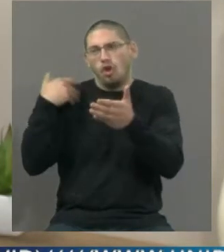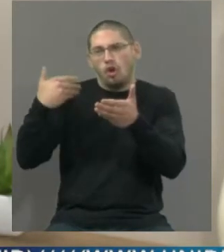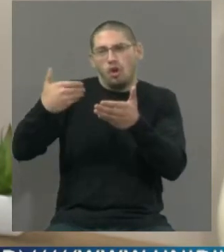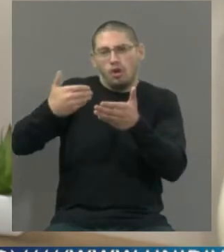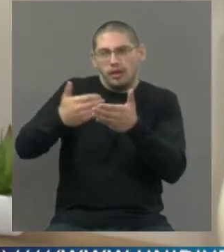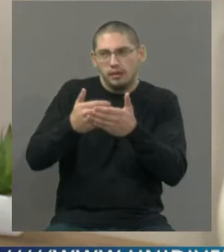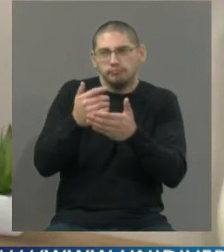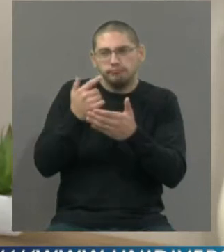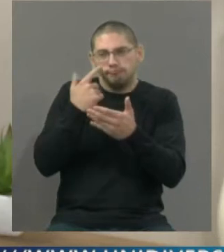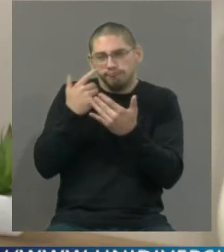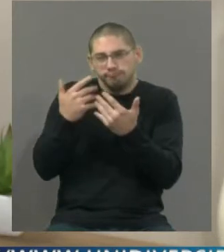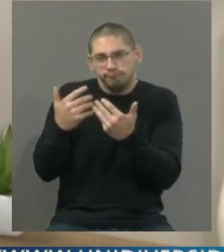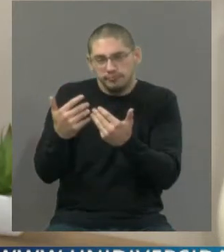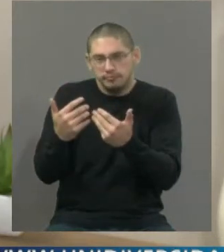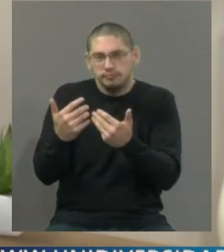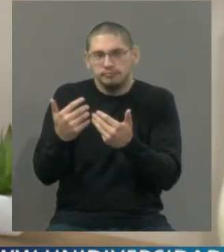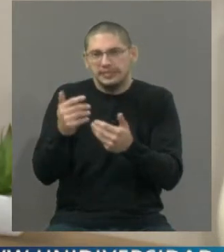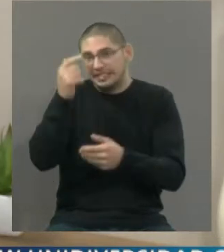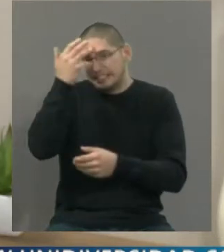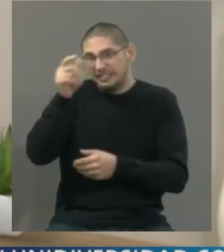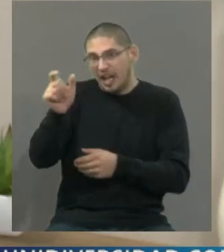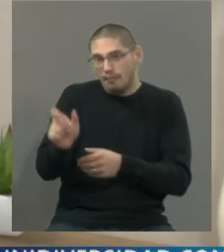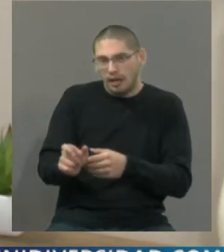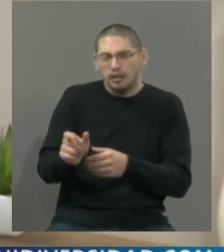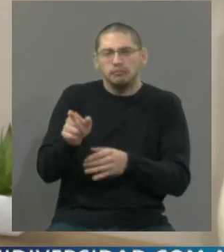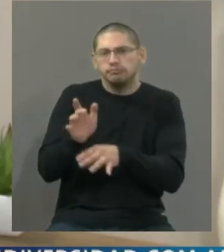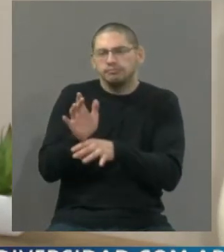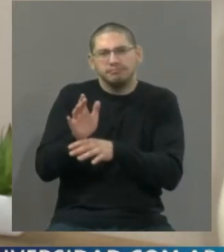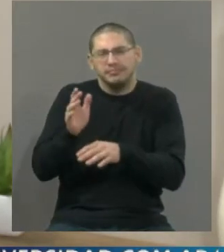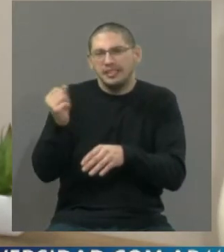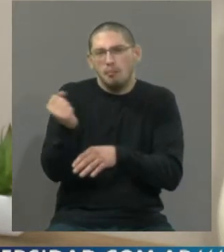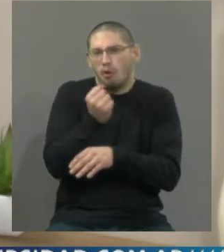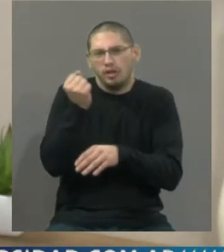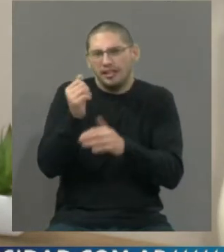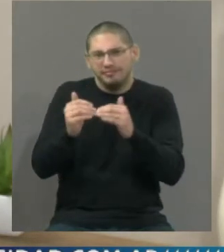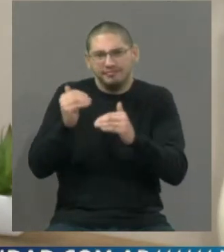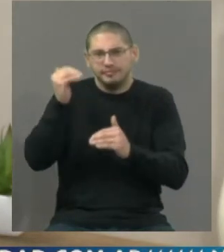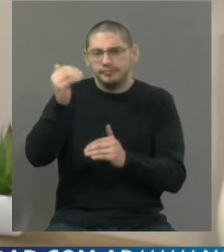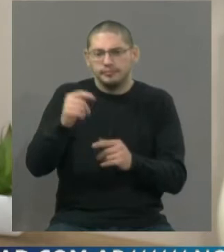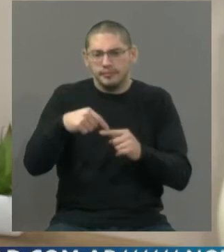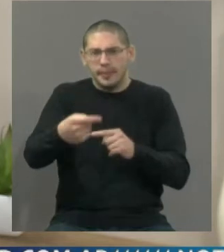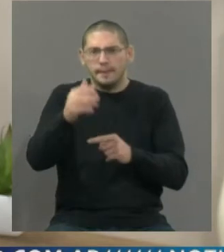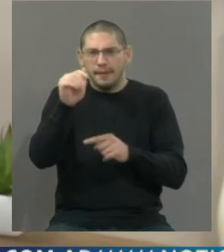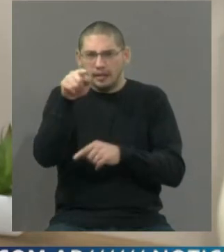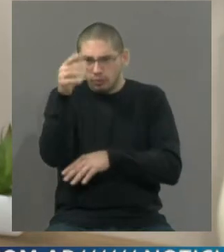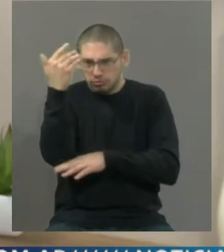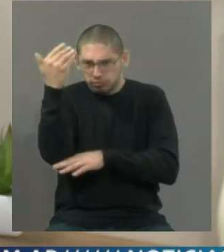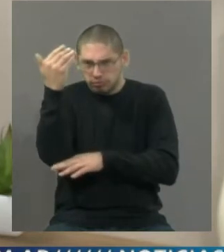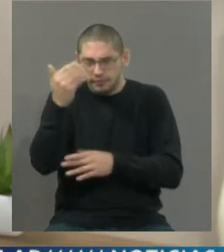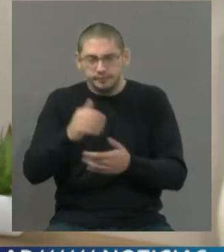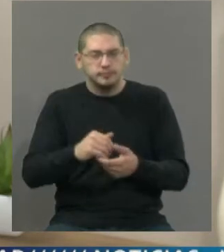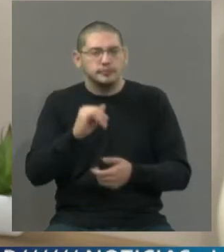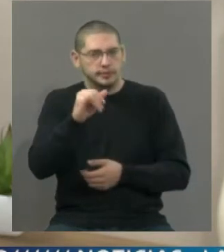revalorizar el rol que ha tenido para la historia San Martín, y en este caso vos vas a estar dando una charla el martes, ¿no? Exacto, el